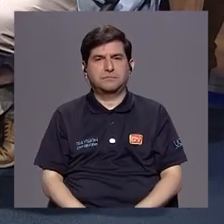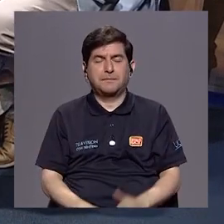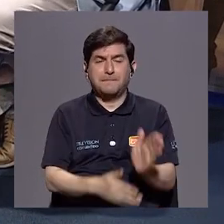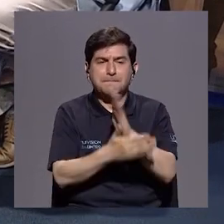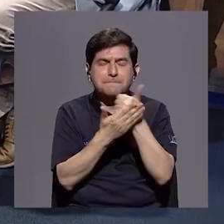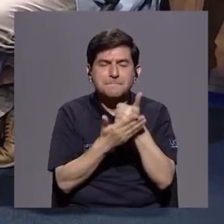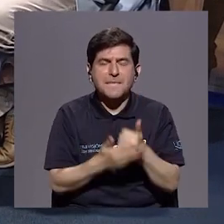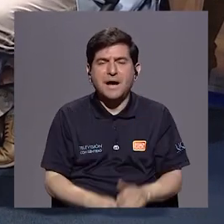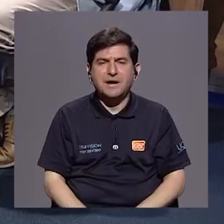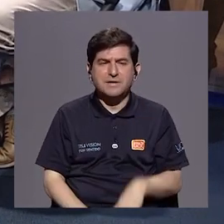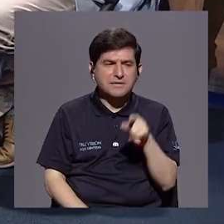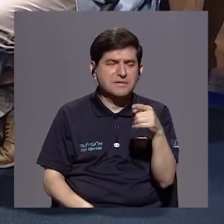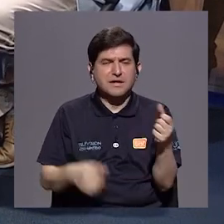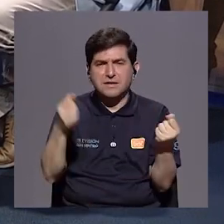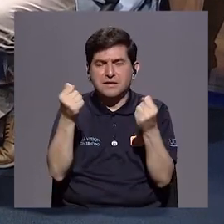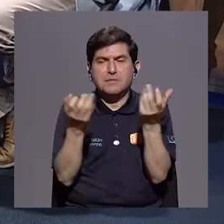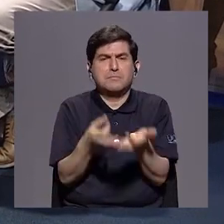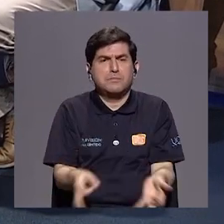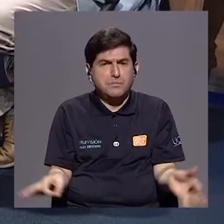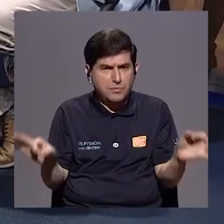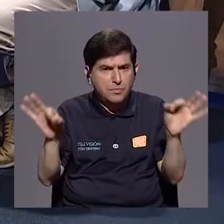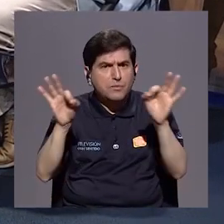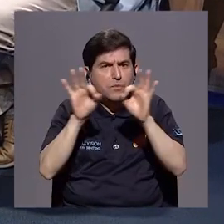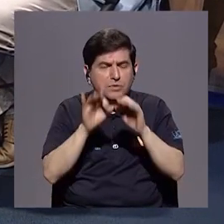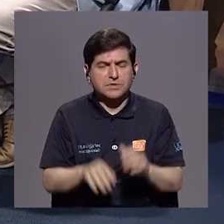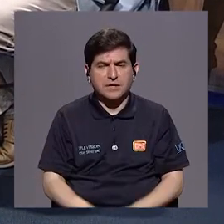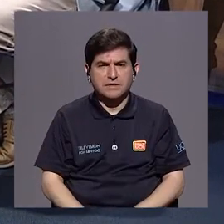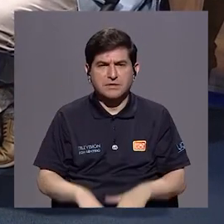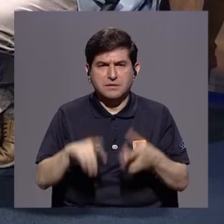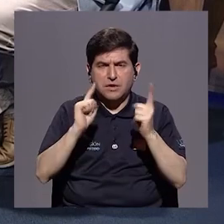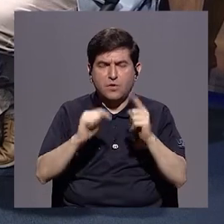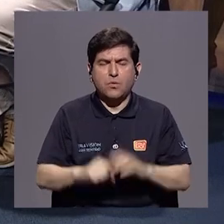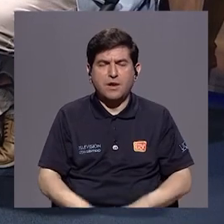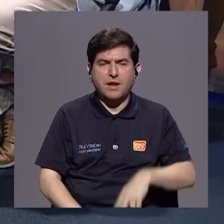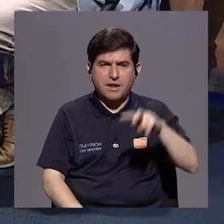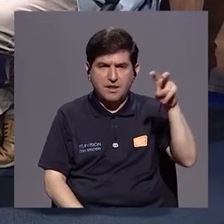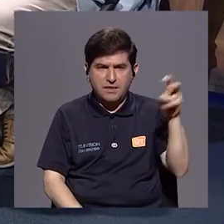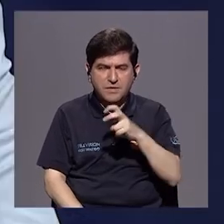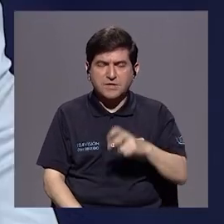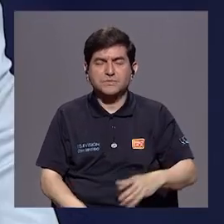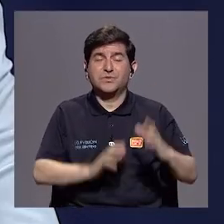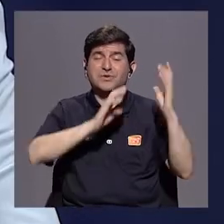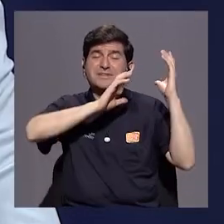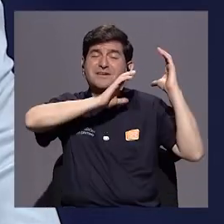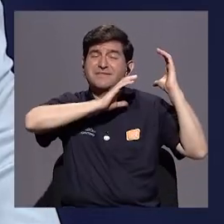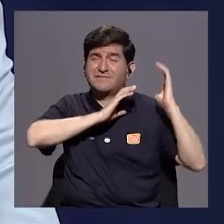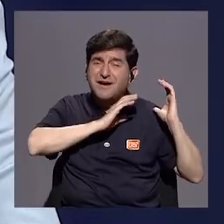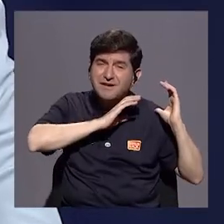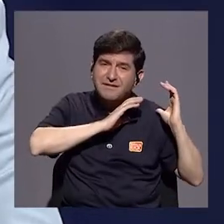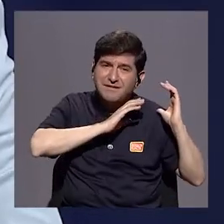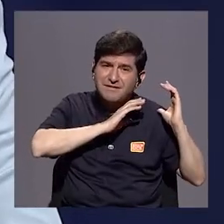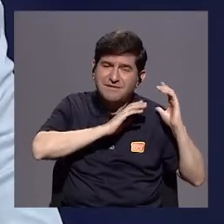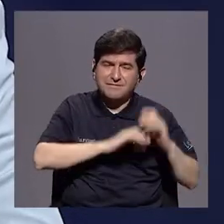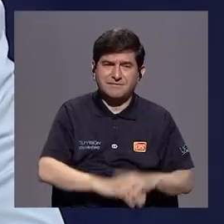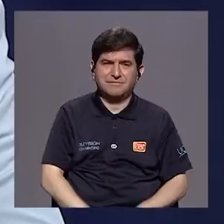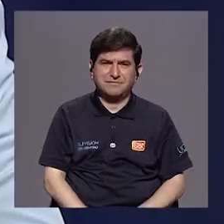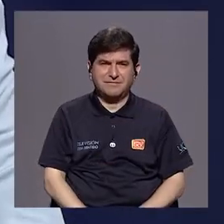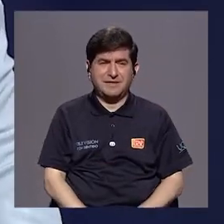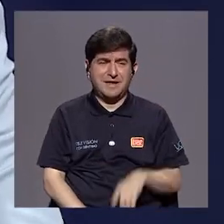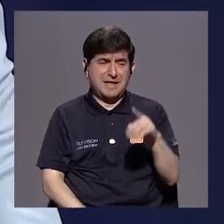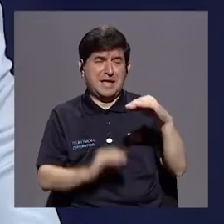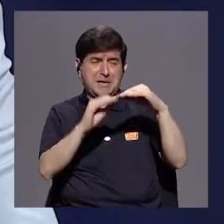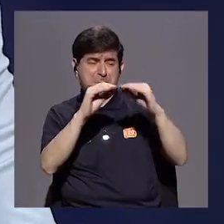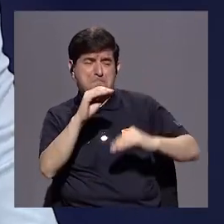un segmento de la flota que es muy importante y es la flota de transporte de carga y es